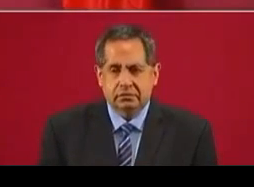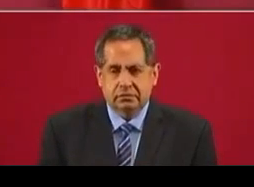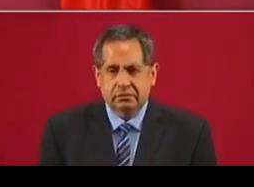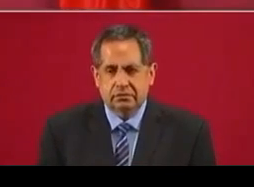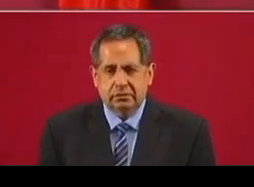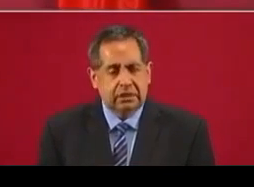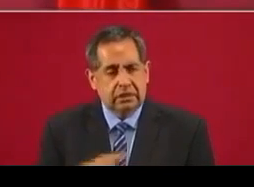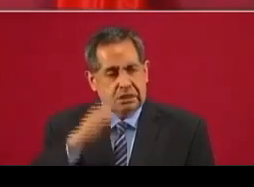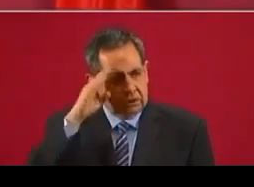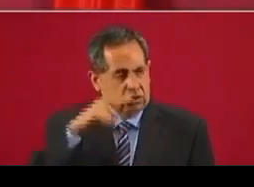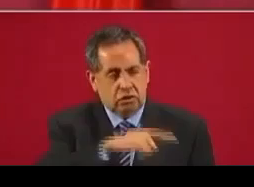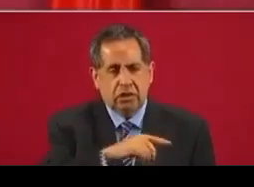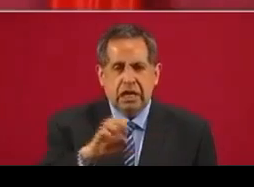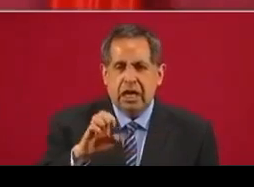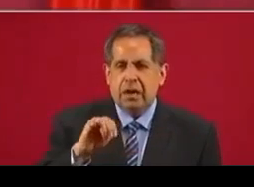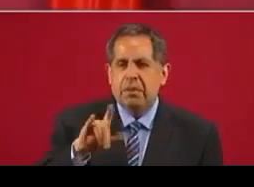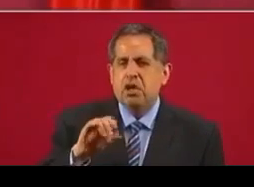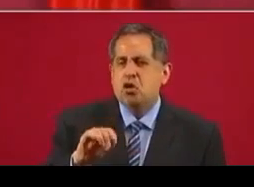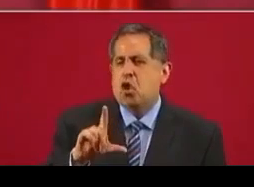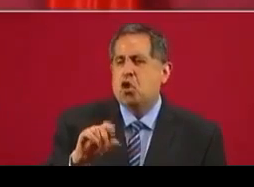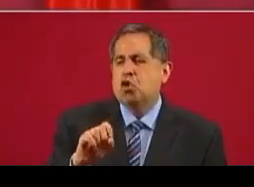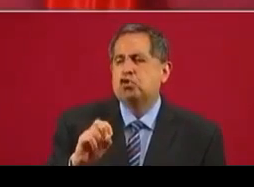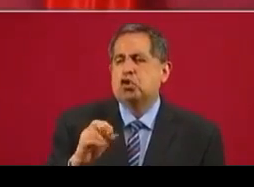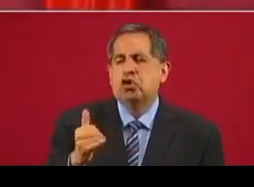el señor los oye